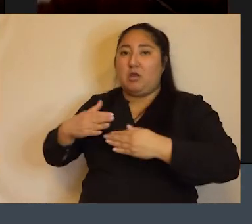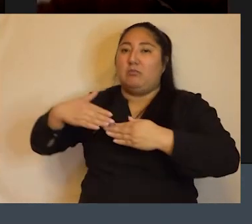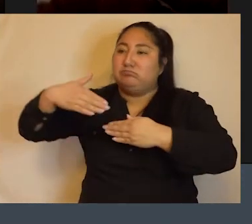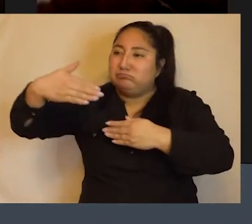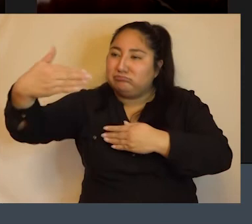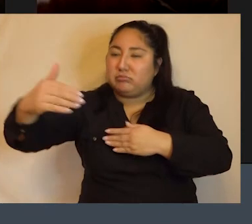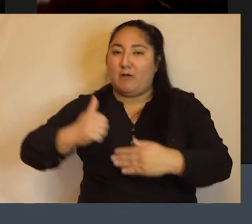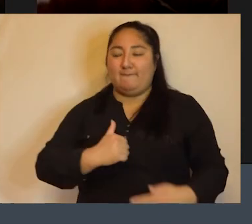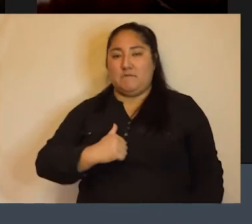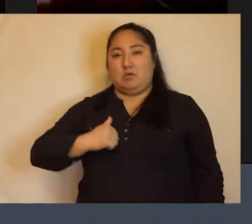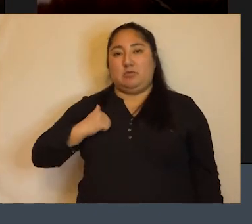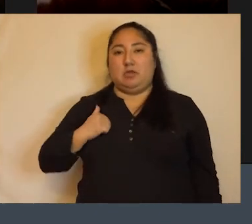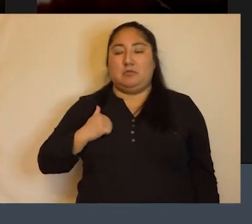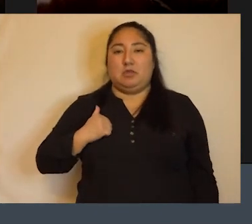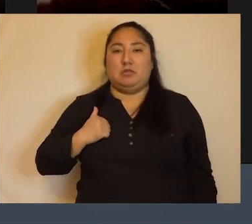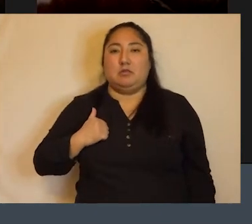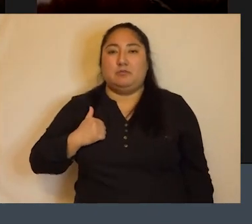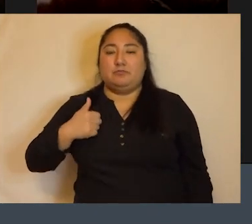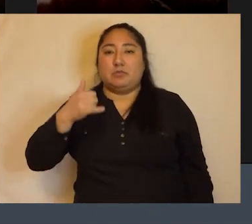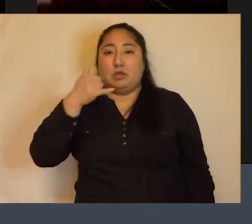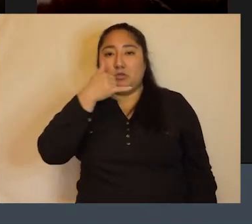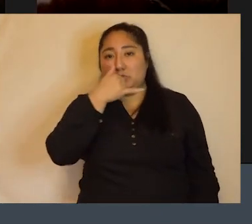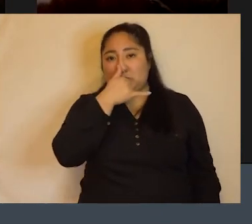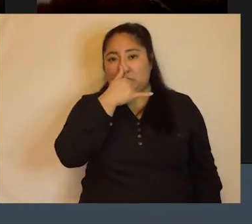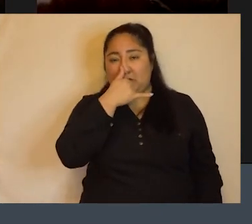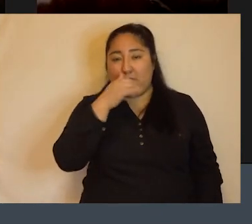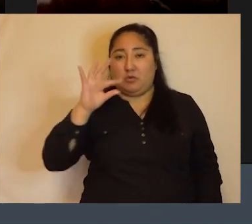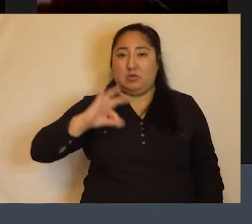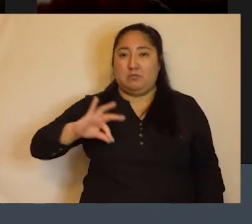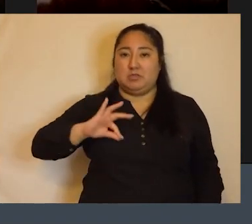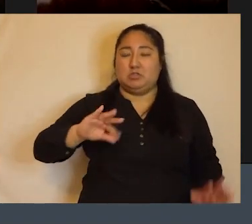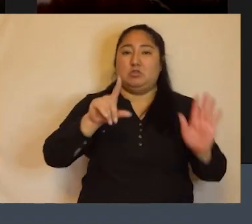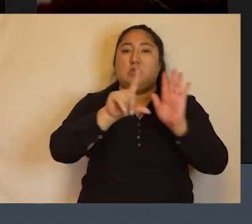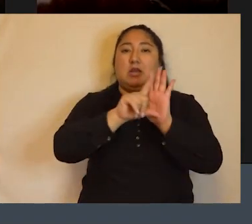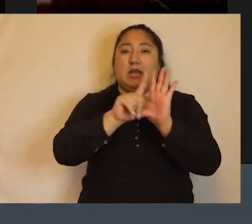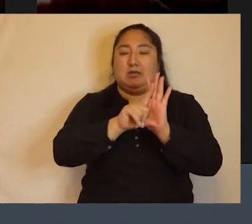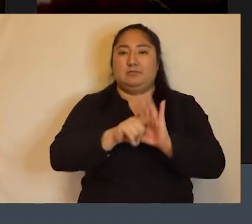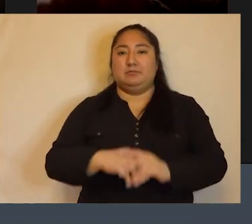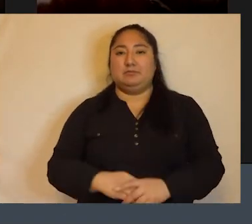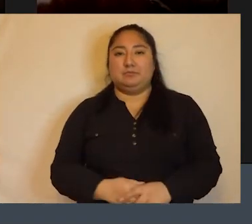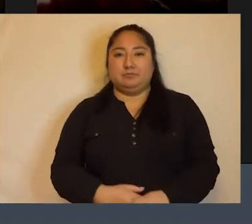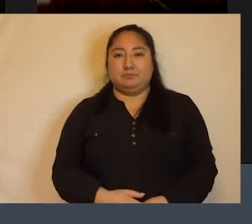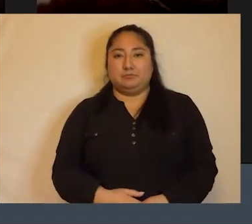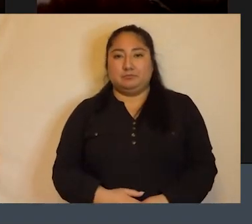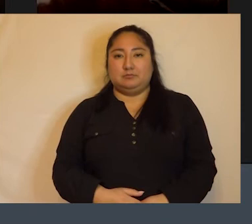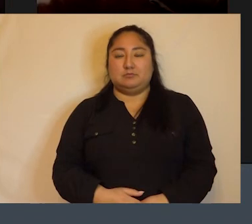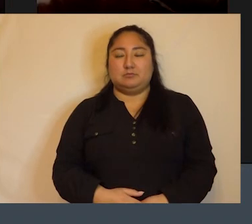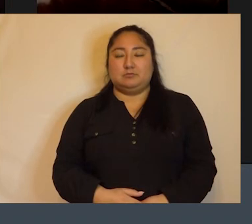puedan extender y ojalá voluntariamente su tiempo de pensión legal.